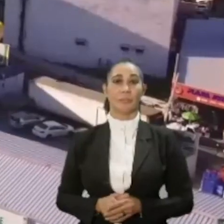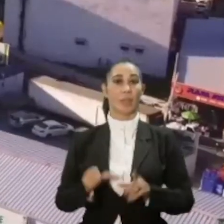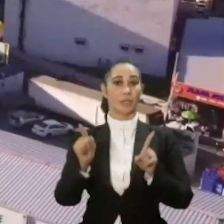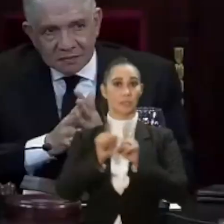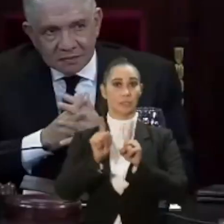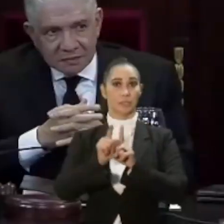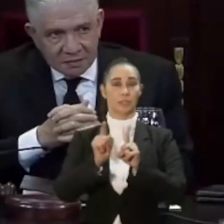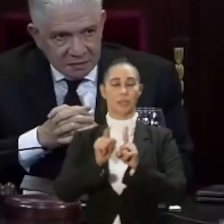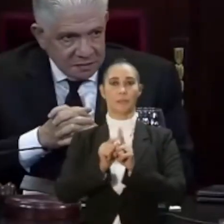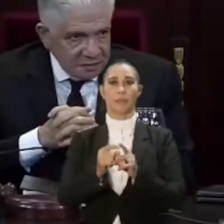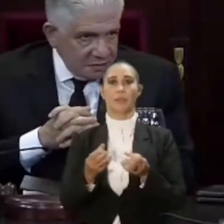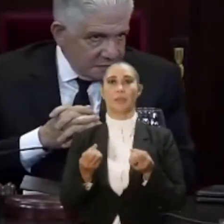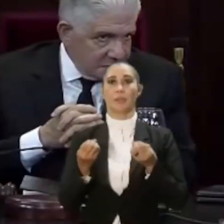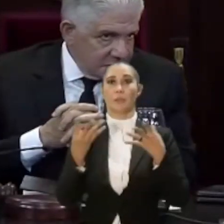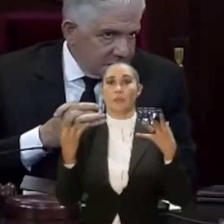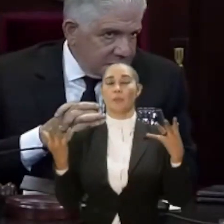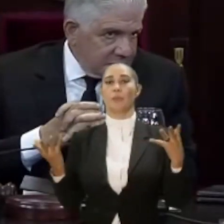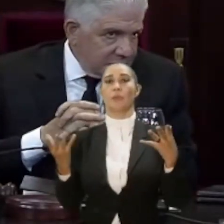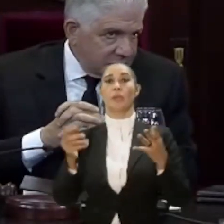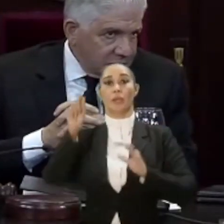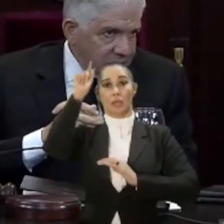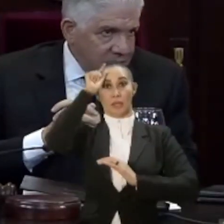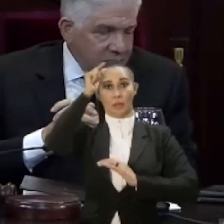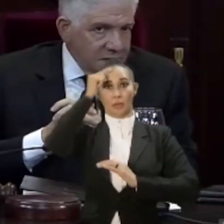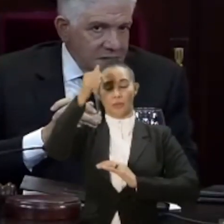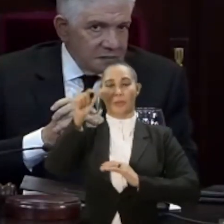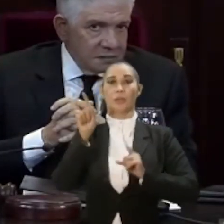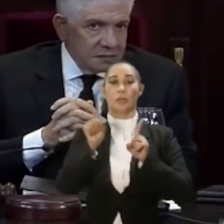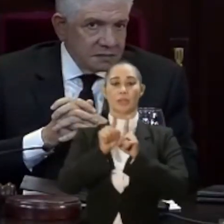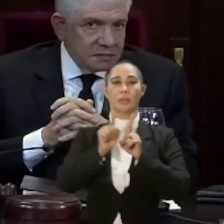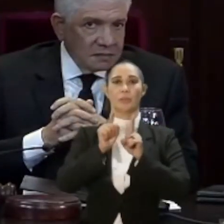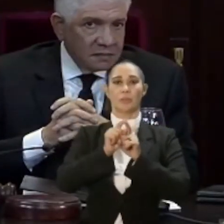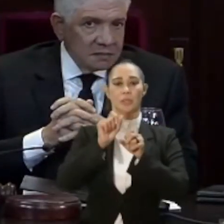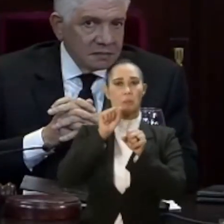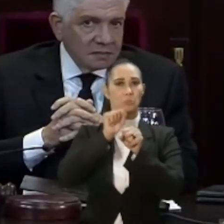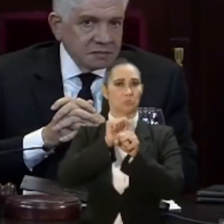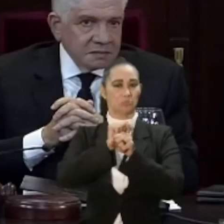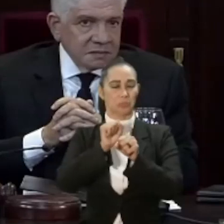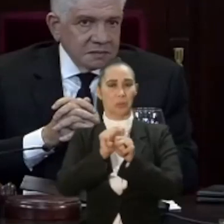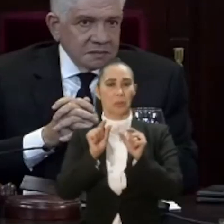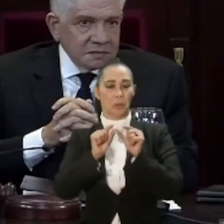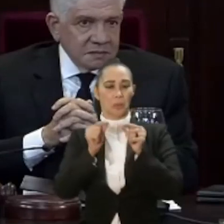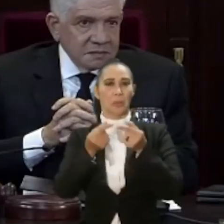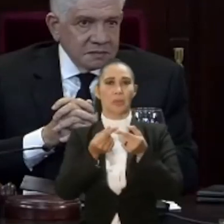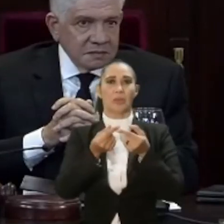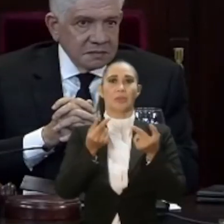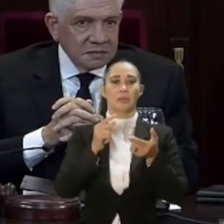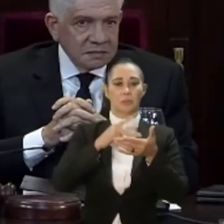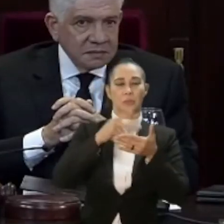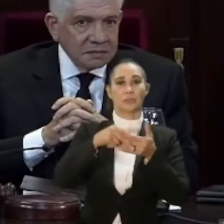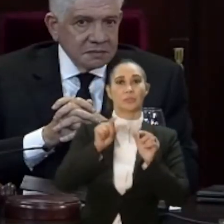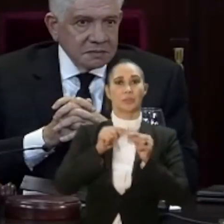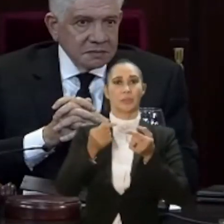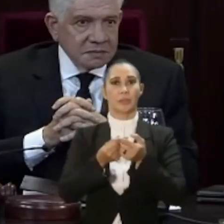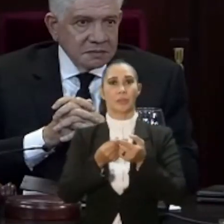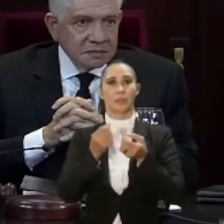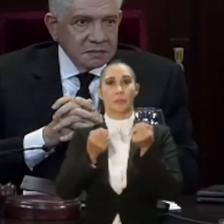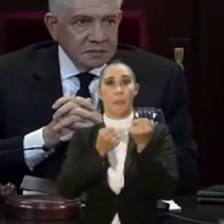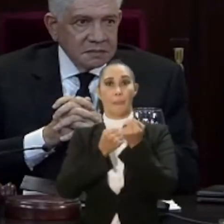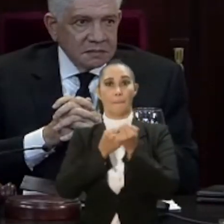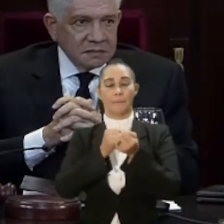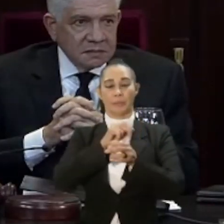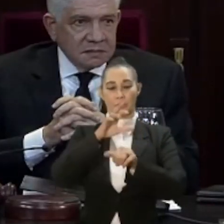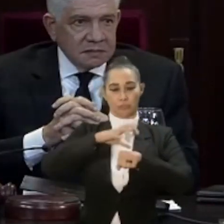Además de grandes inversiones, el gobierno también está haciendo pequeñas obras allí donde más se necesitan. A través del Fondo de